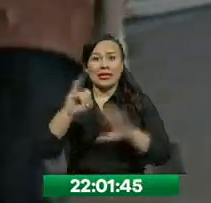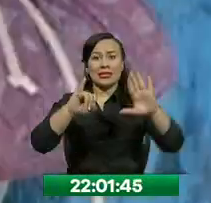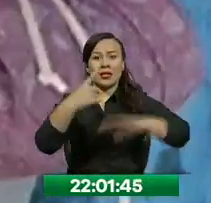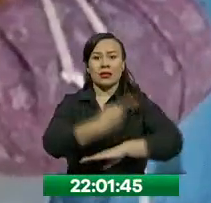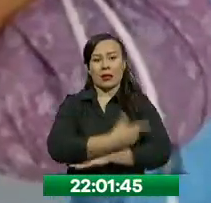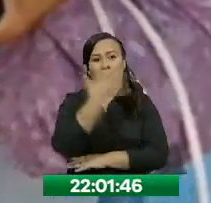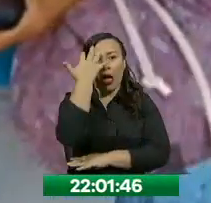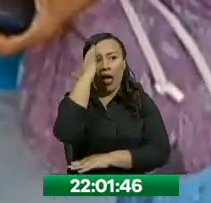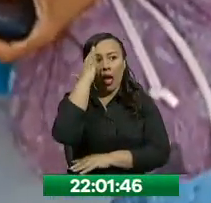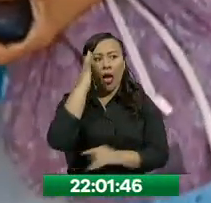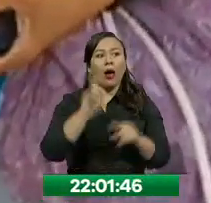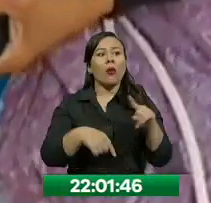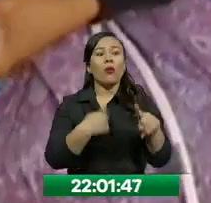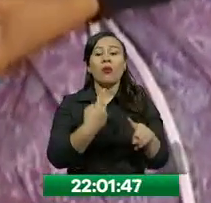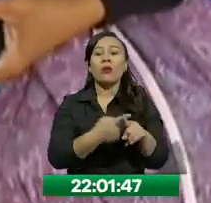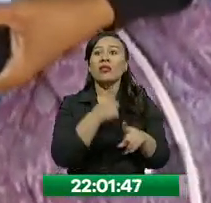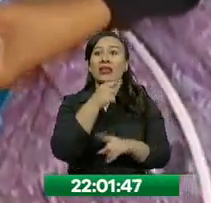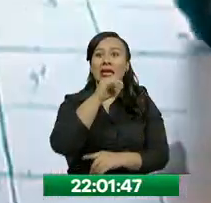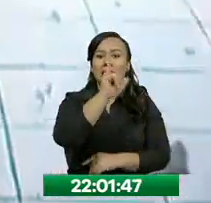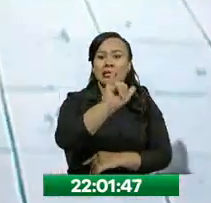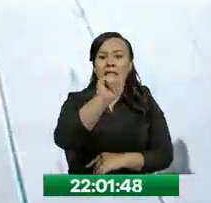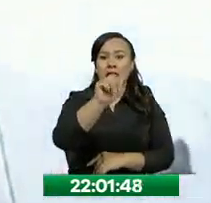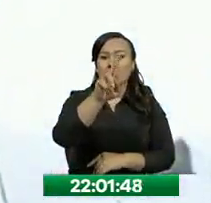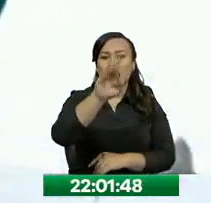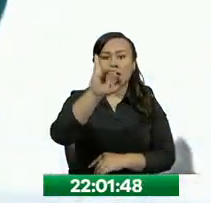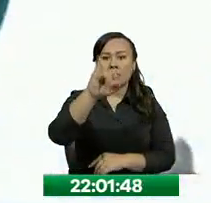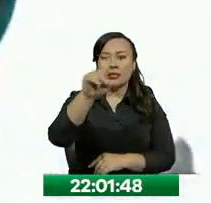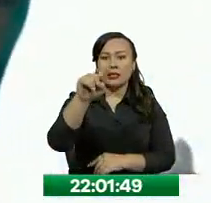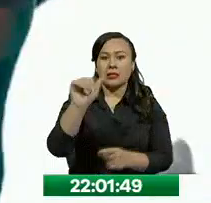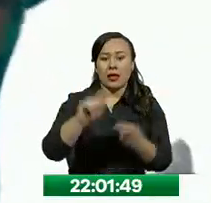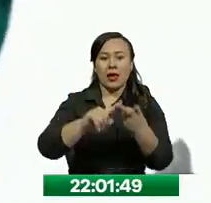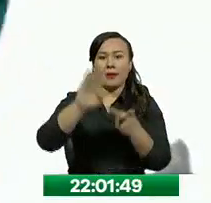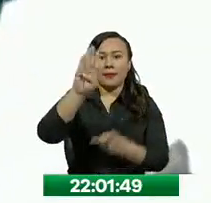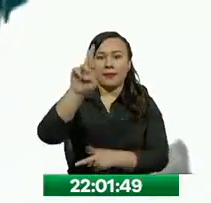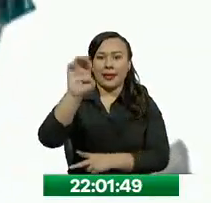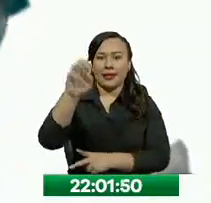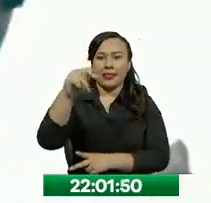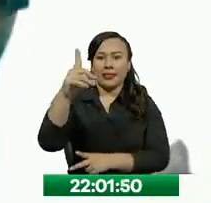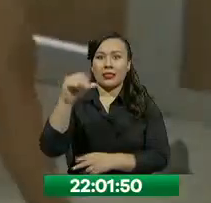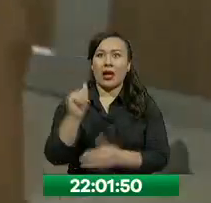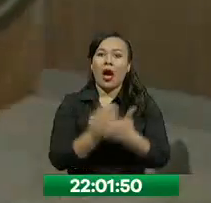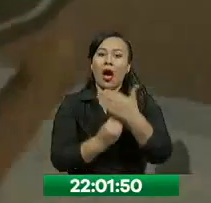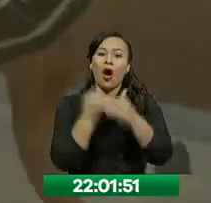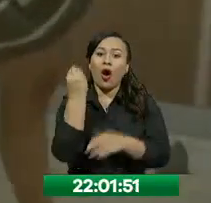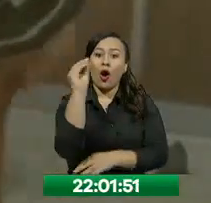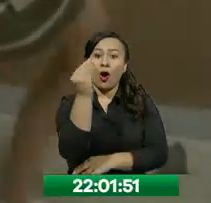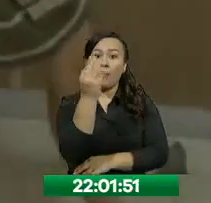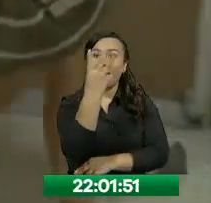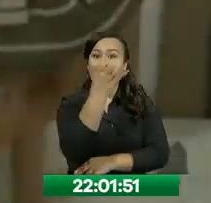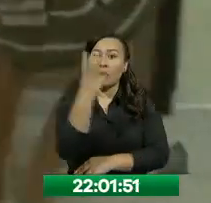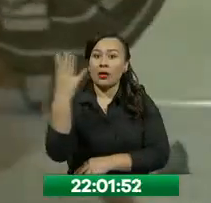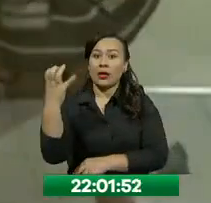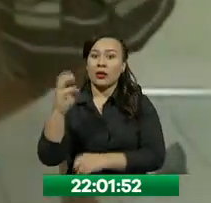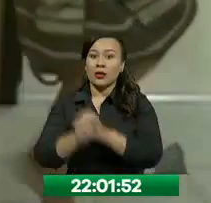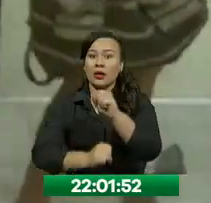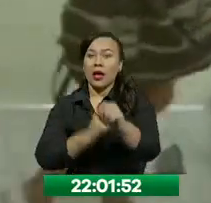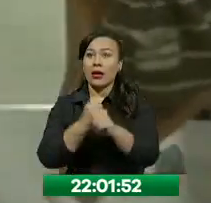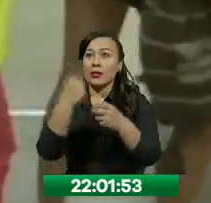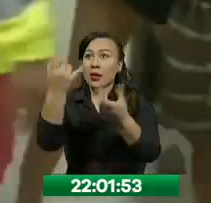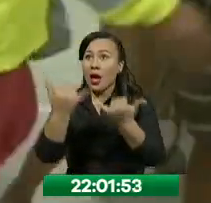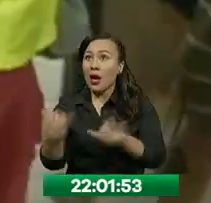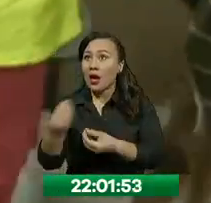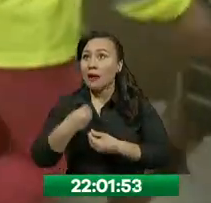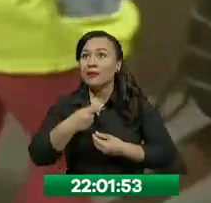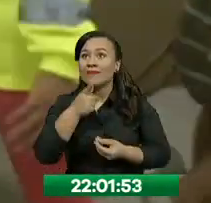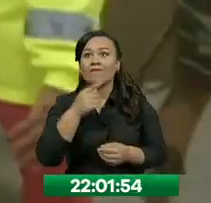familias tras la desaparición de Yaritza y Brenda, ambas jóvenes de 14 años de edad. La policía especializada en niños,